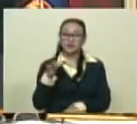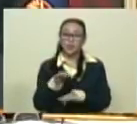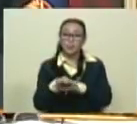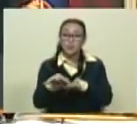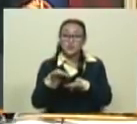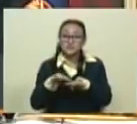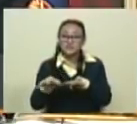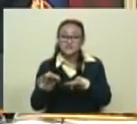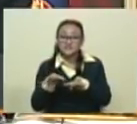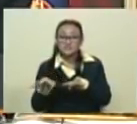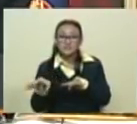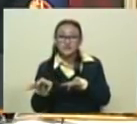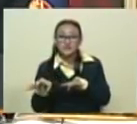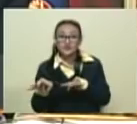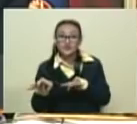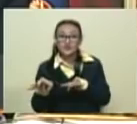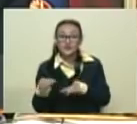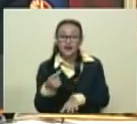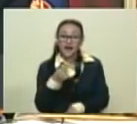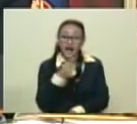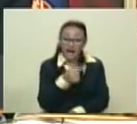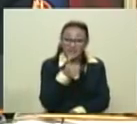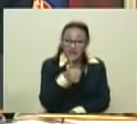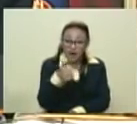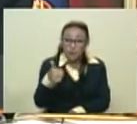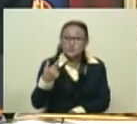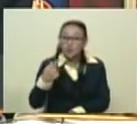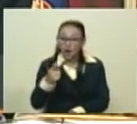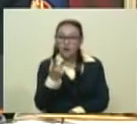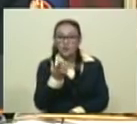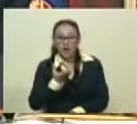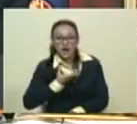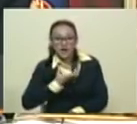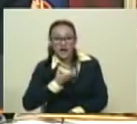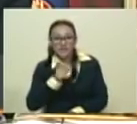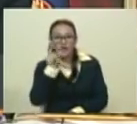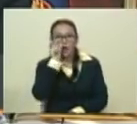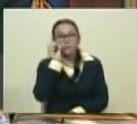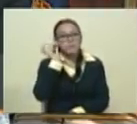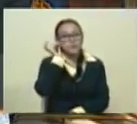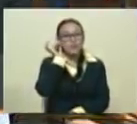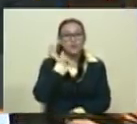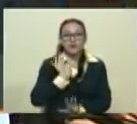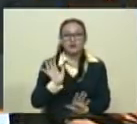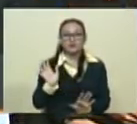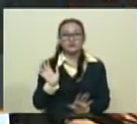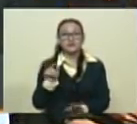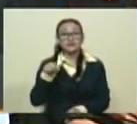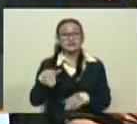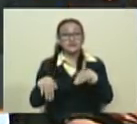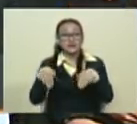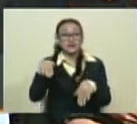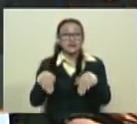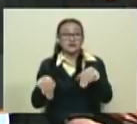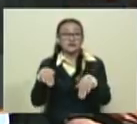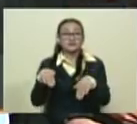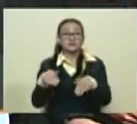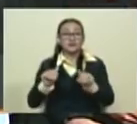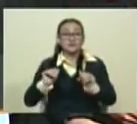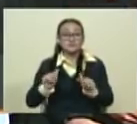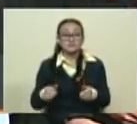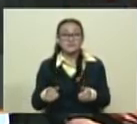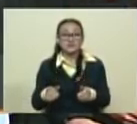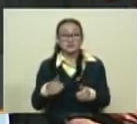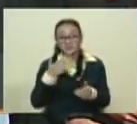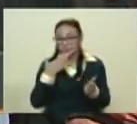municipios y cada uno está encabezado por un alcalde o una alcaldesa. Esas elecciones se efectuarán